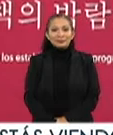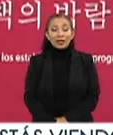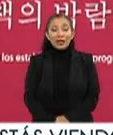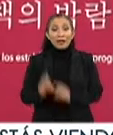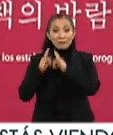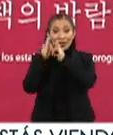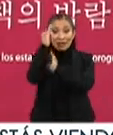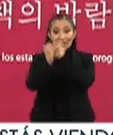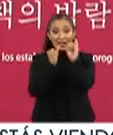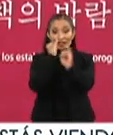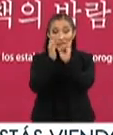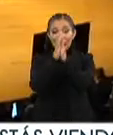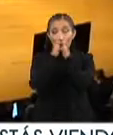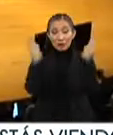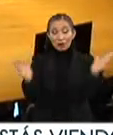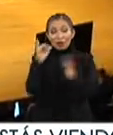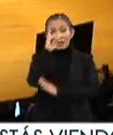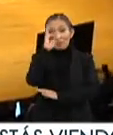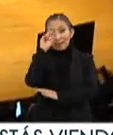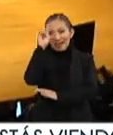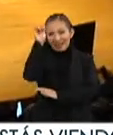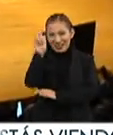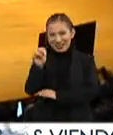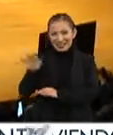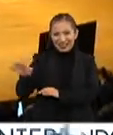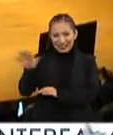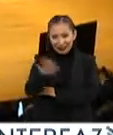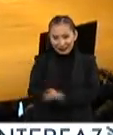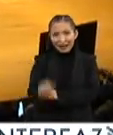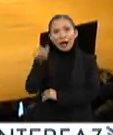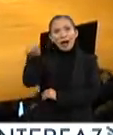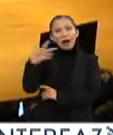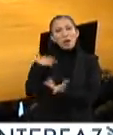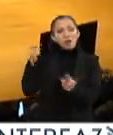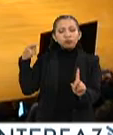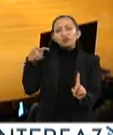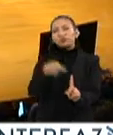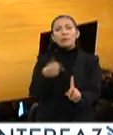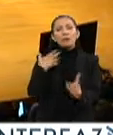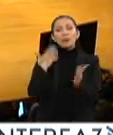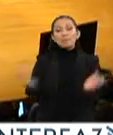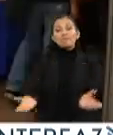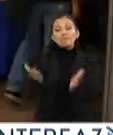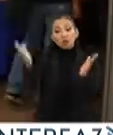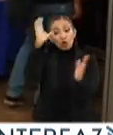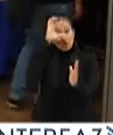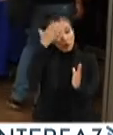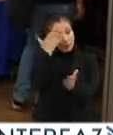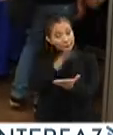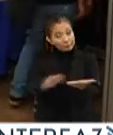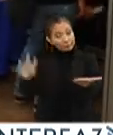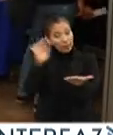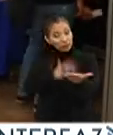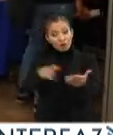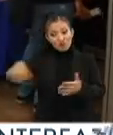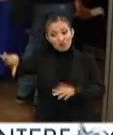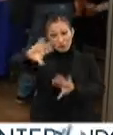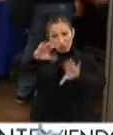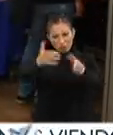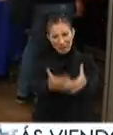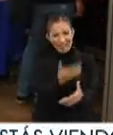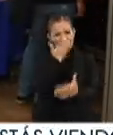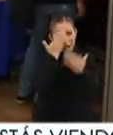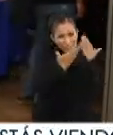La Feria Internacional del Libro del Instituto Politécnico Nacional tiene como objetivo promover la cultura de la lectura entre la